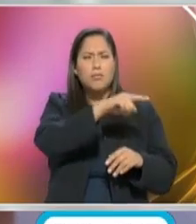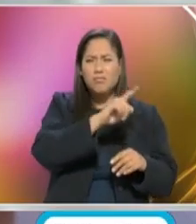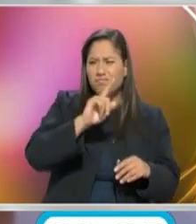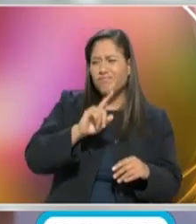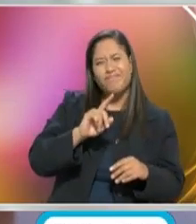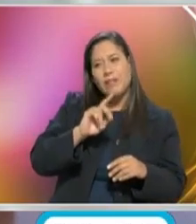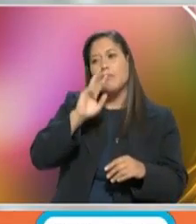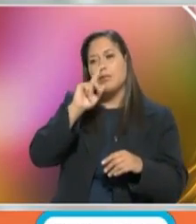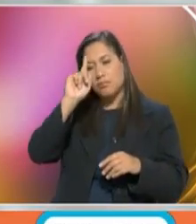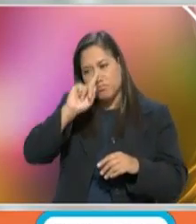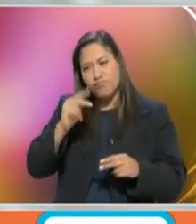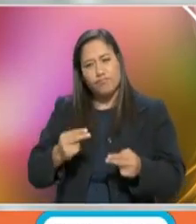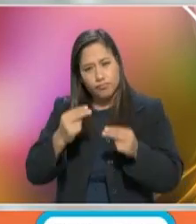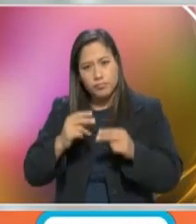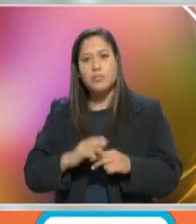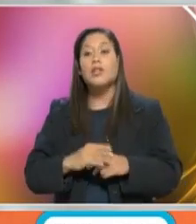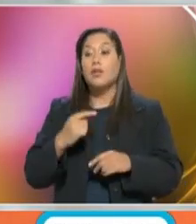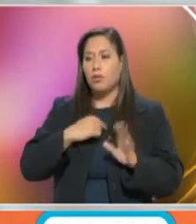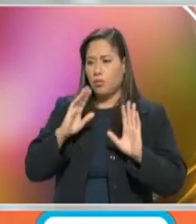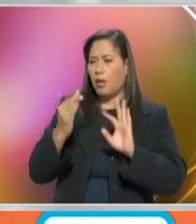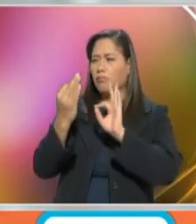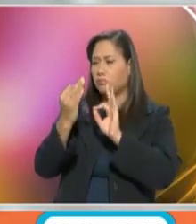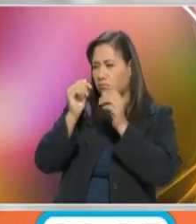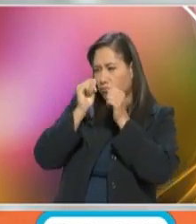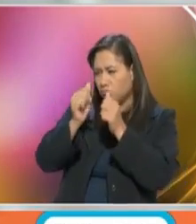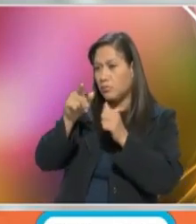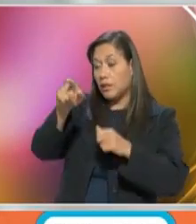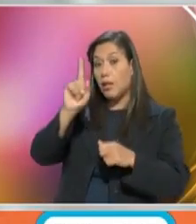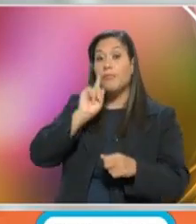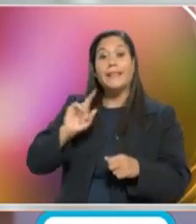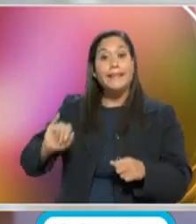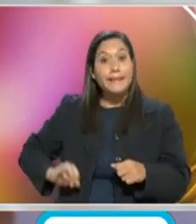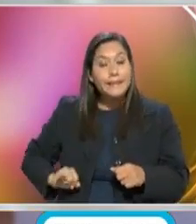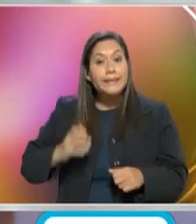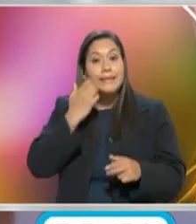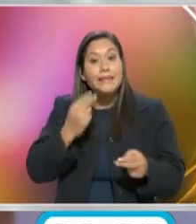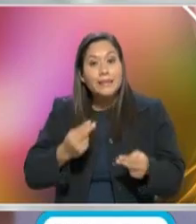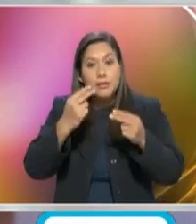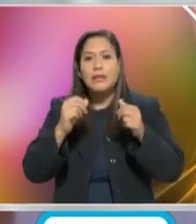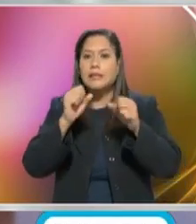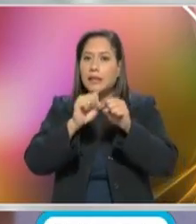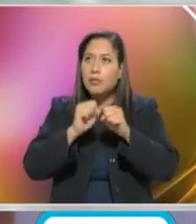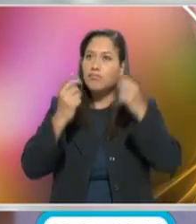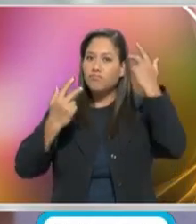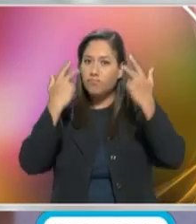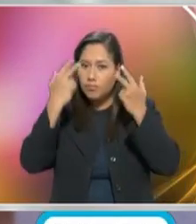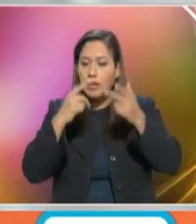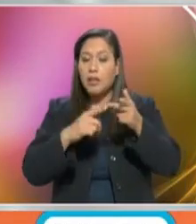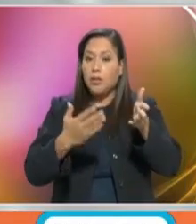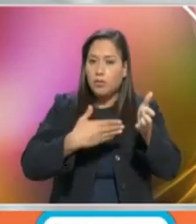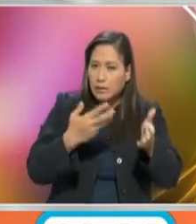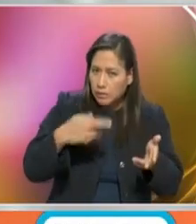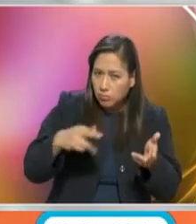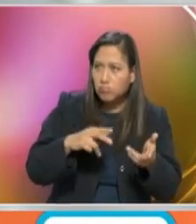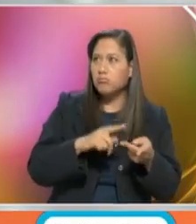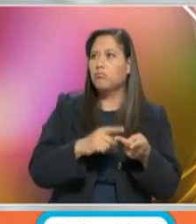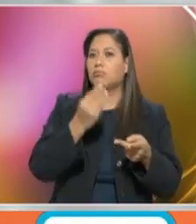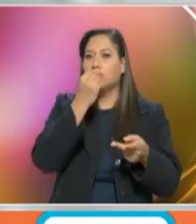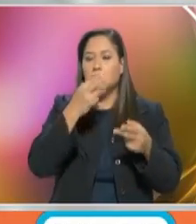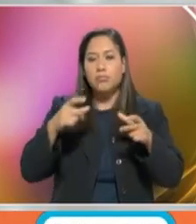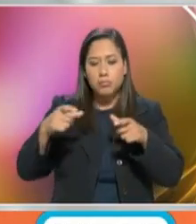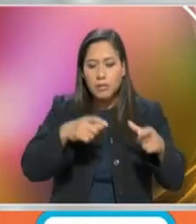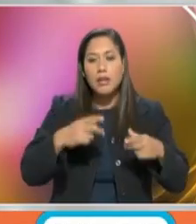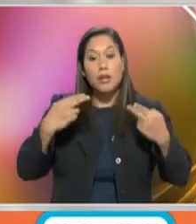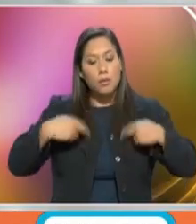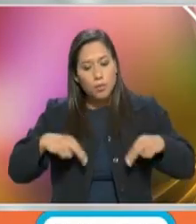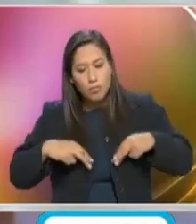pues yo ya las he escuchado y muchas de ellas tienen interés en poner un salón de belleza, una cocina económica, en la venta